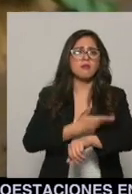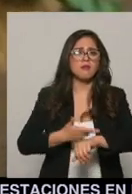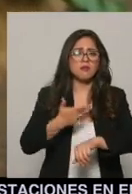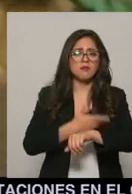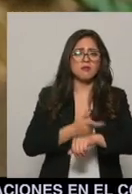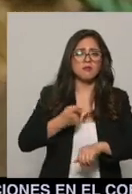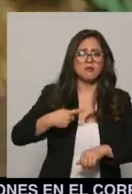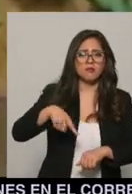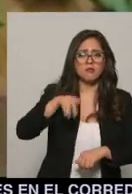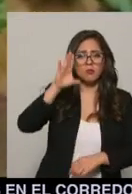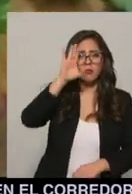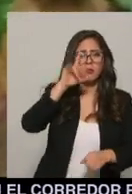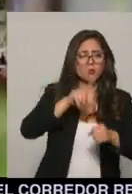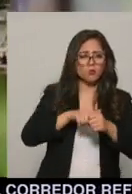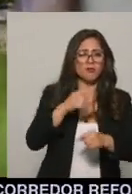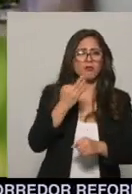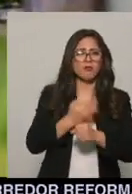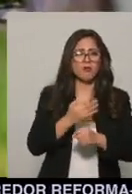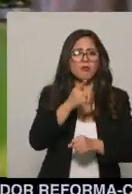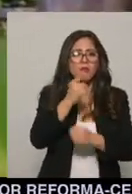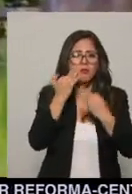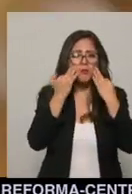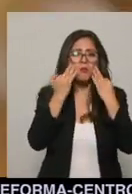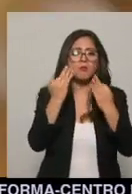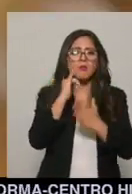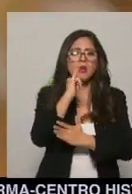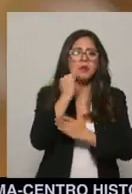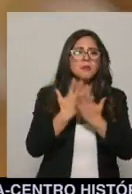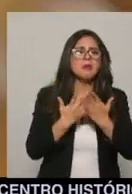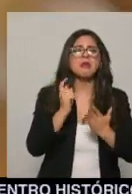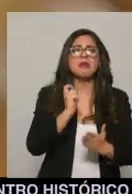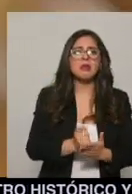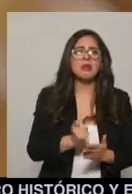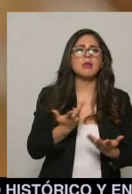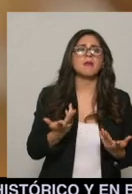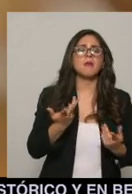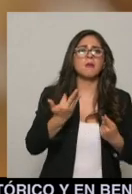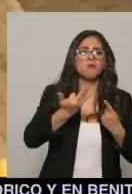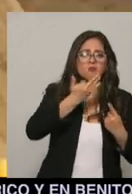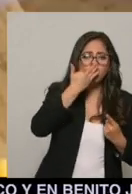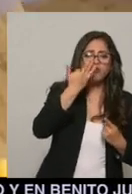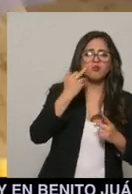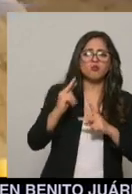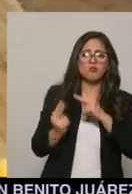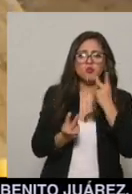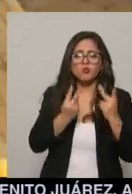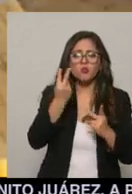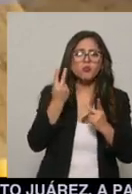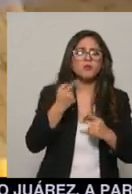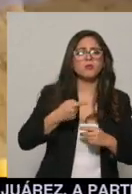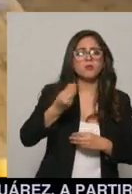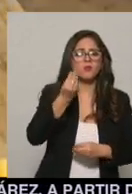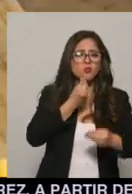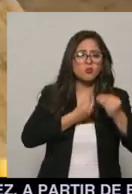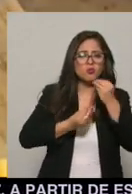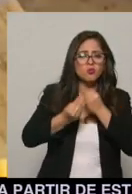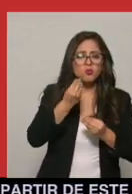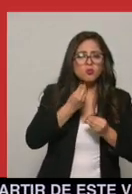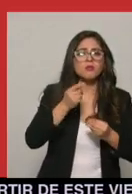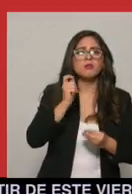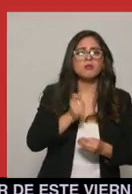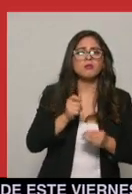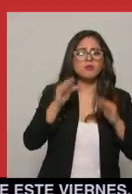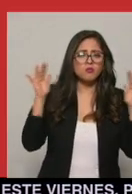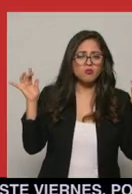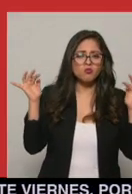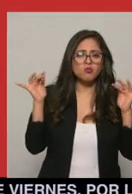ve en las imágenes, mire, son pues plantas, hierbas, alimentos. Se trata de un evento